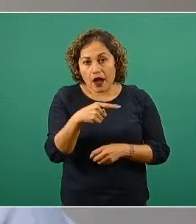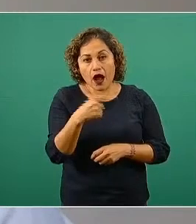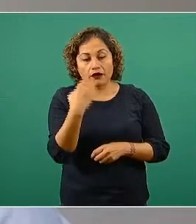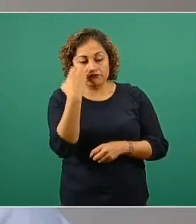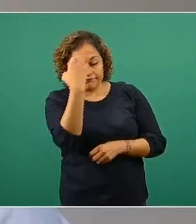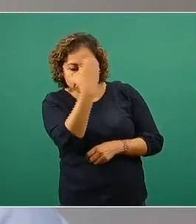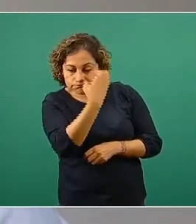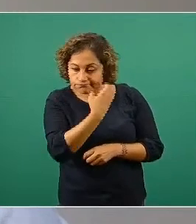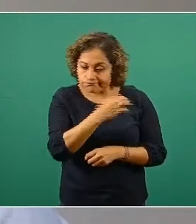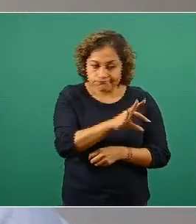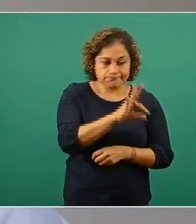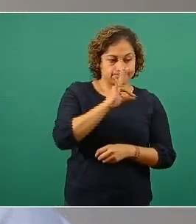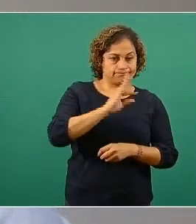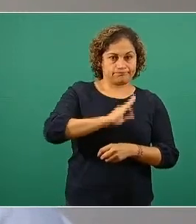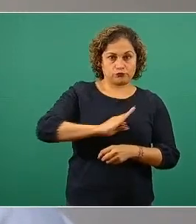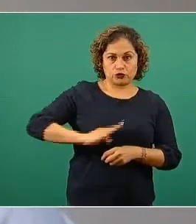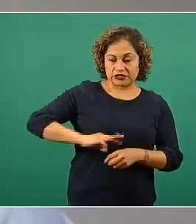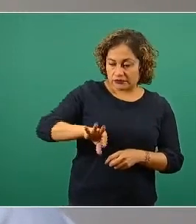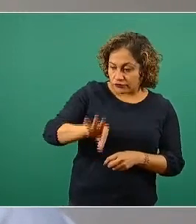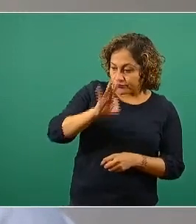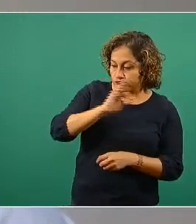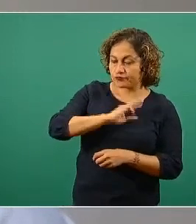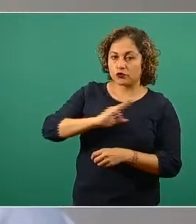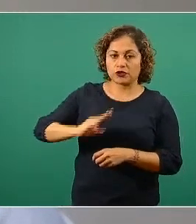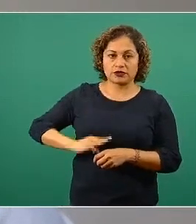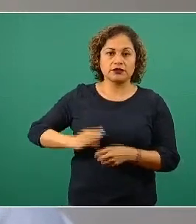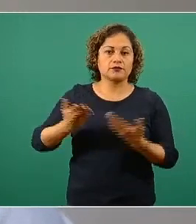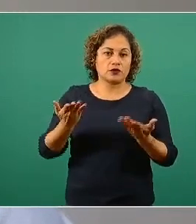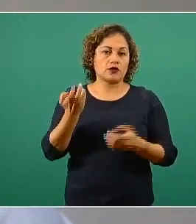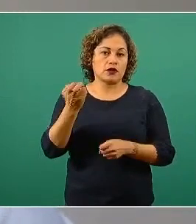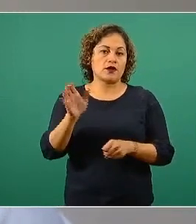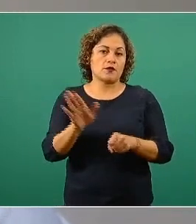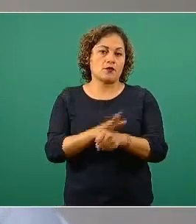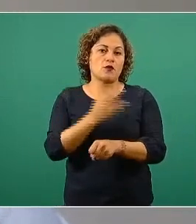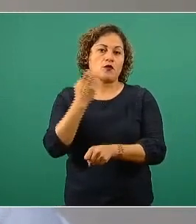precisamente fue sobre ese marco que se decidió que fuera el municipio de